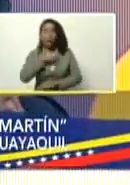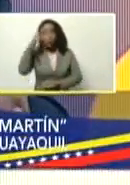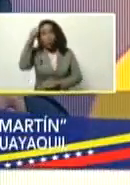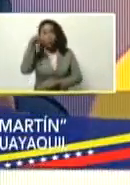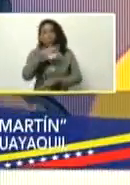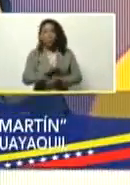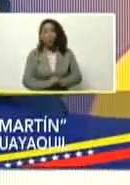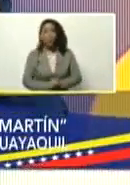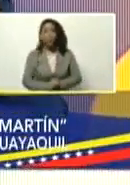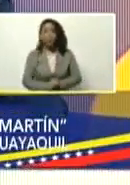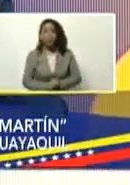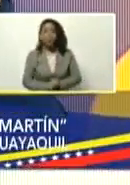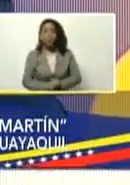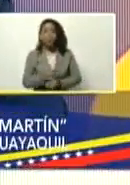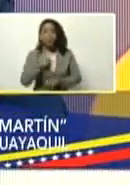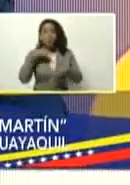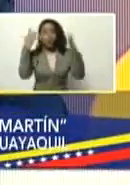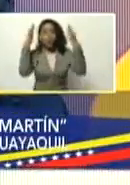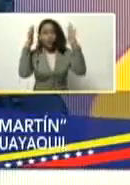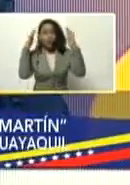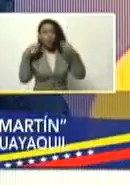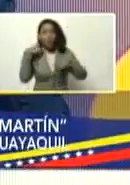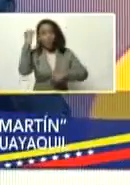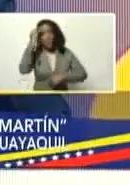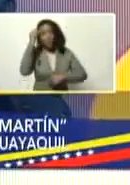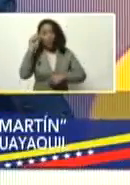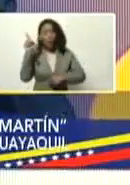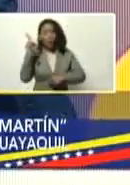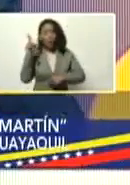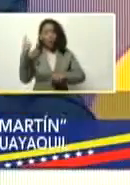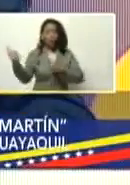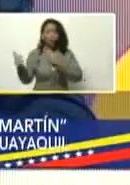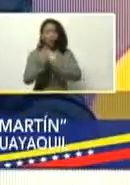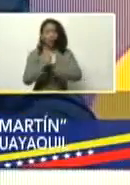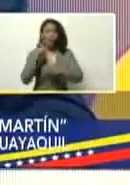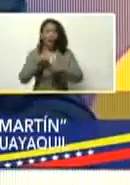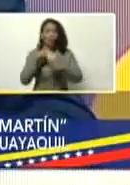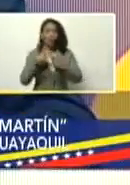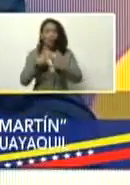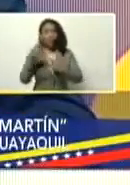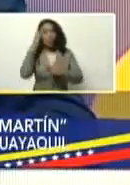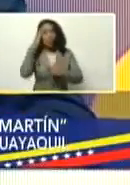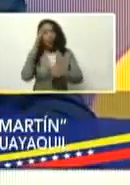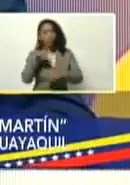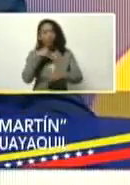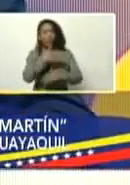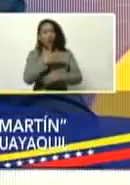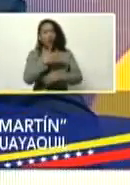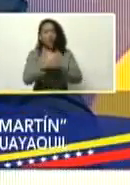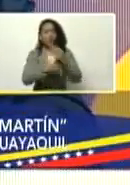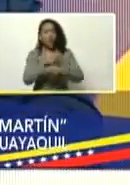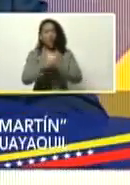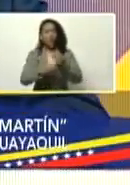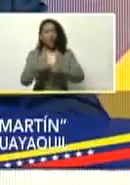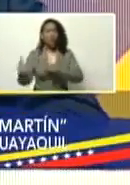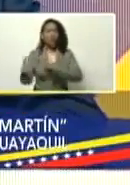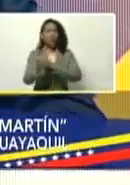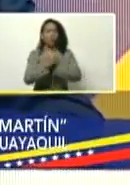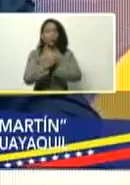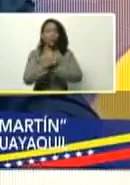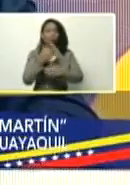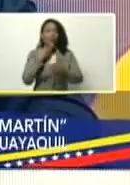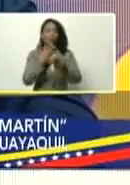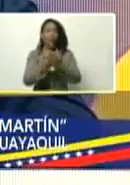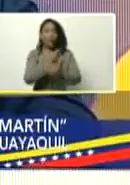pueblos, celebro, y pienso que esto nos obliga entonces a saber cuáles son nuestras obligaciones estos días. Muchas